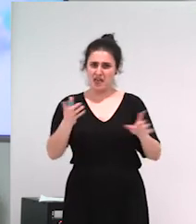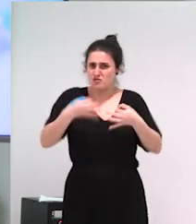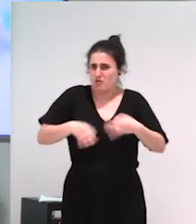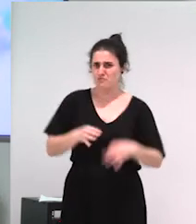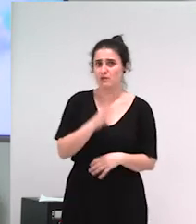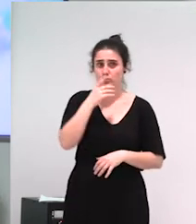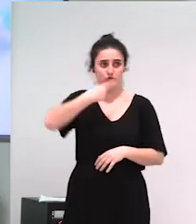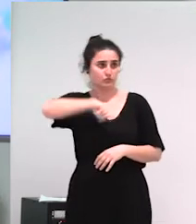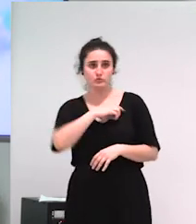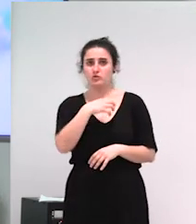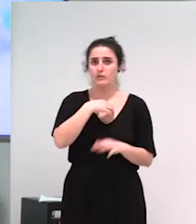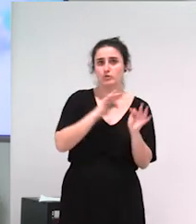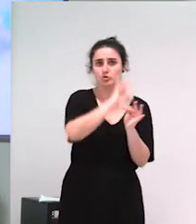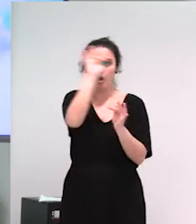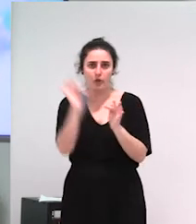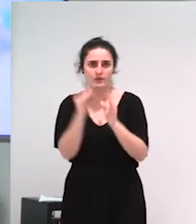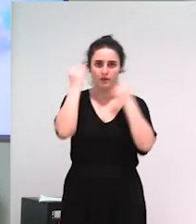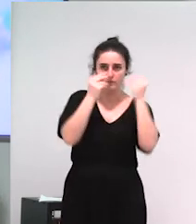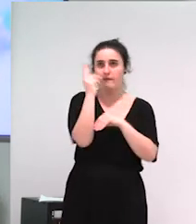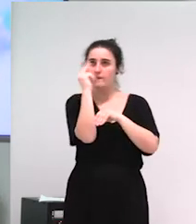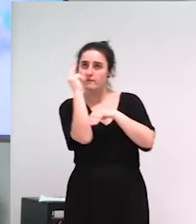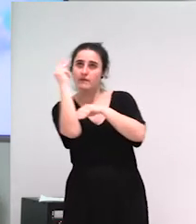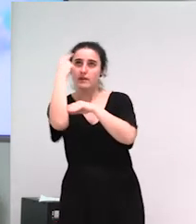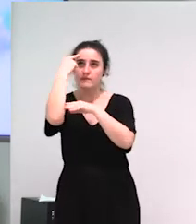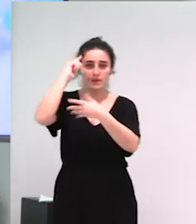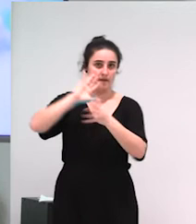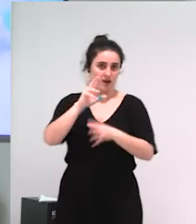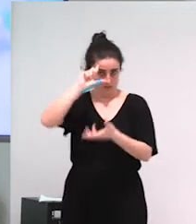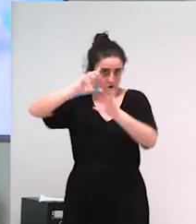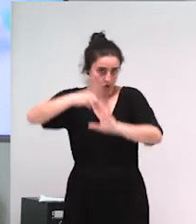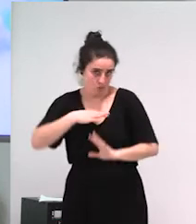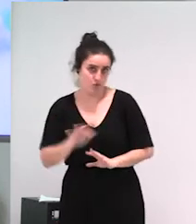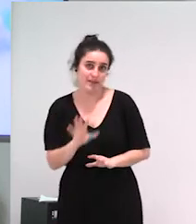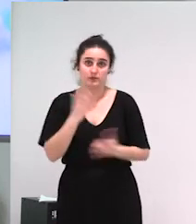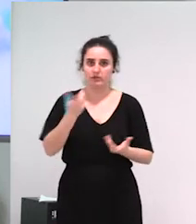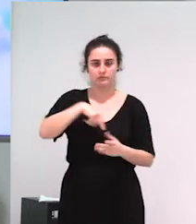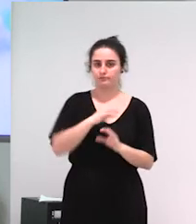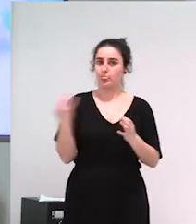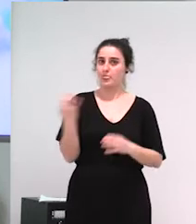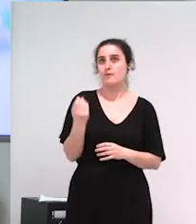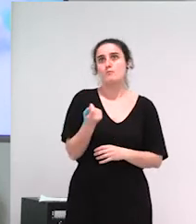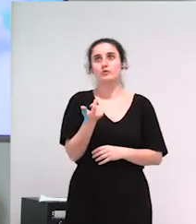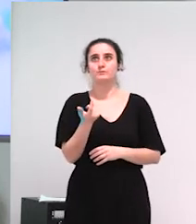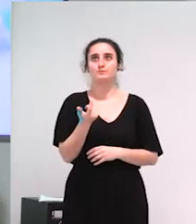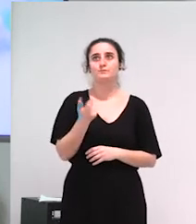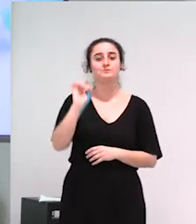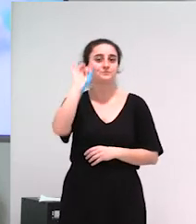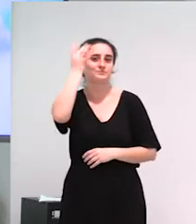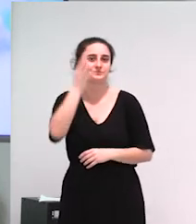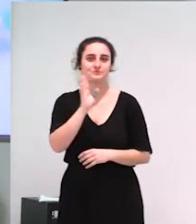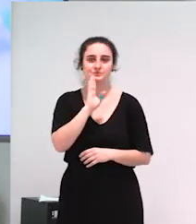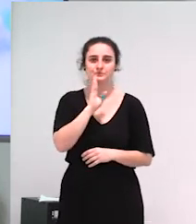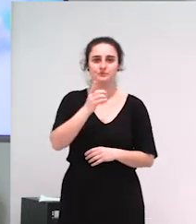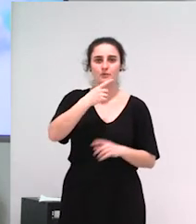puede estar 24/7 pensando en Fridays y no volverse un poco loco. Y en este sentido, como esta idea de siempre,